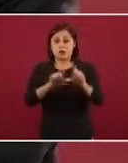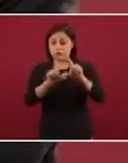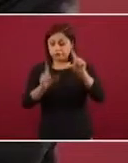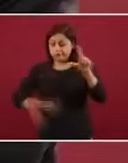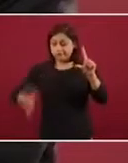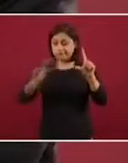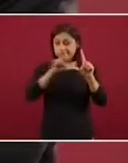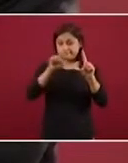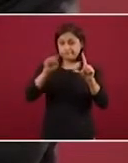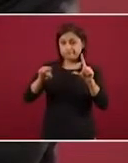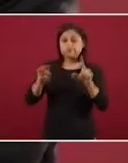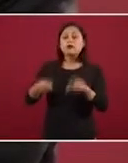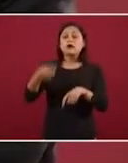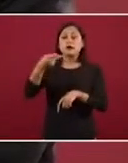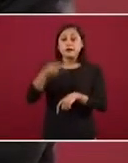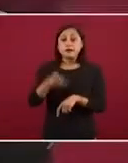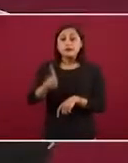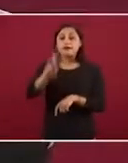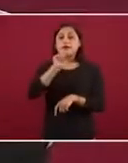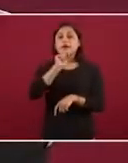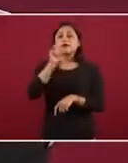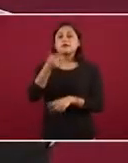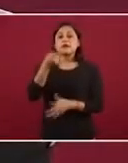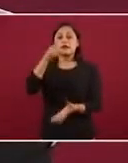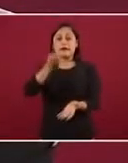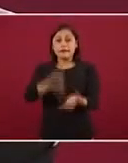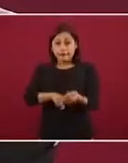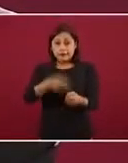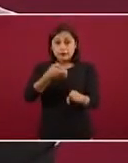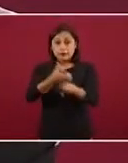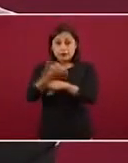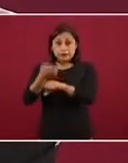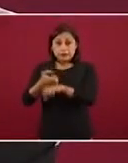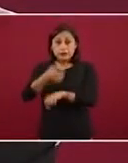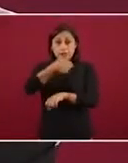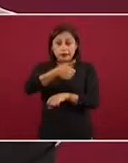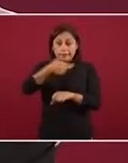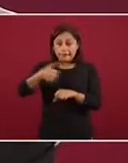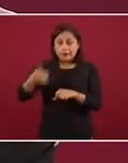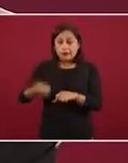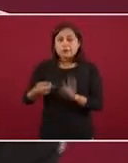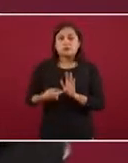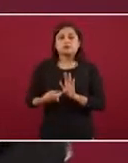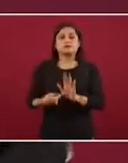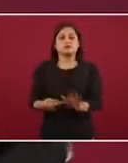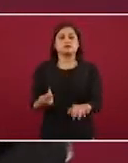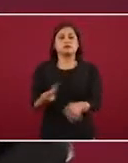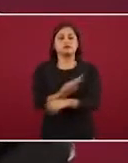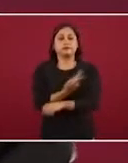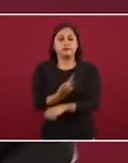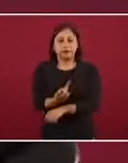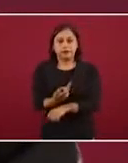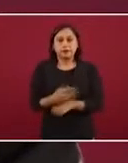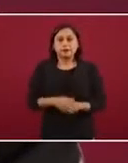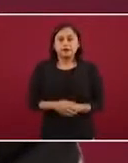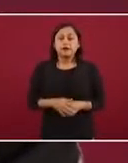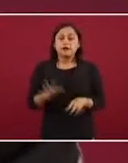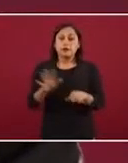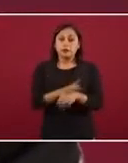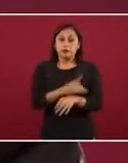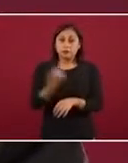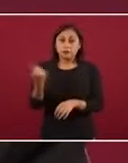informar lo que sucede en cada estado, porque hay